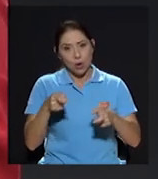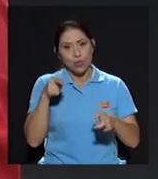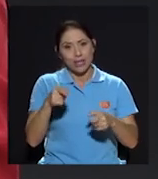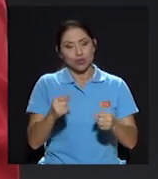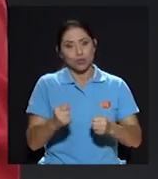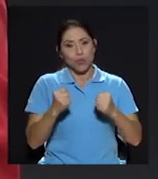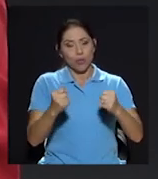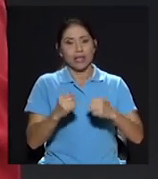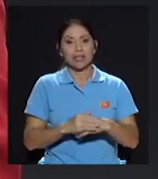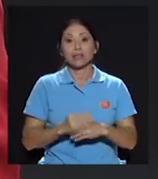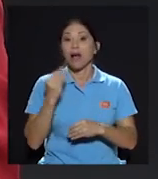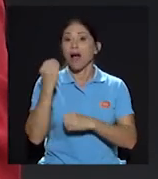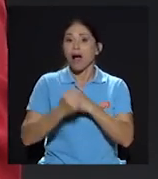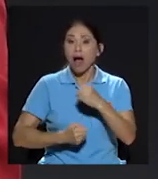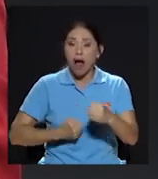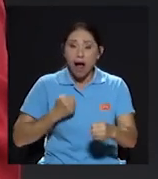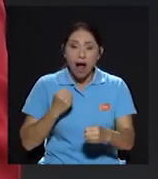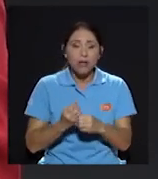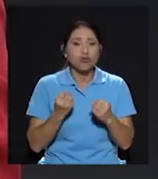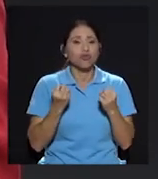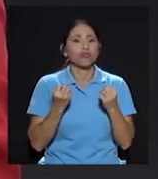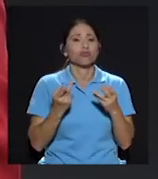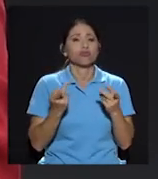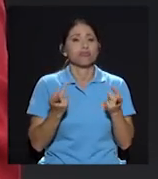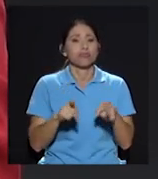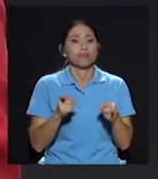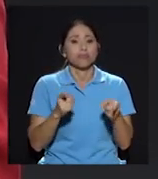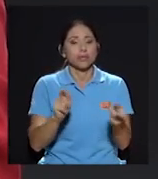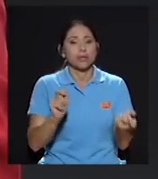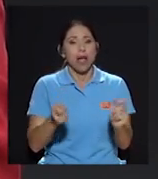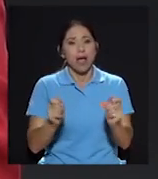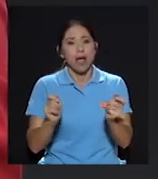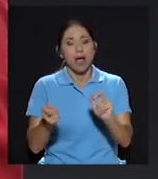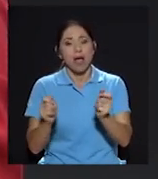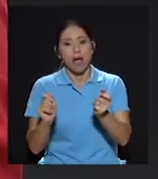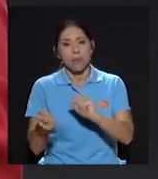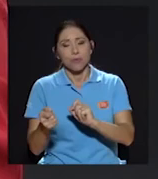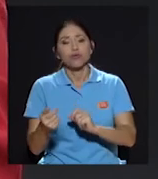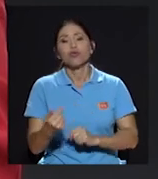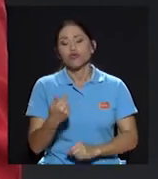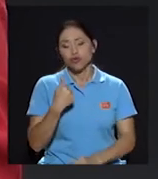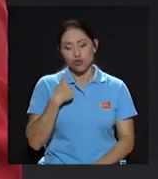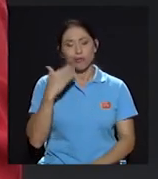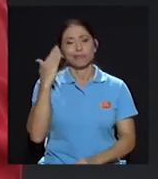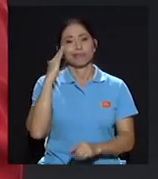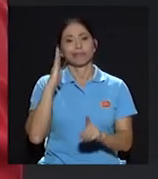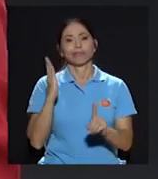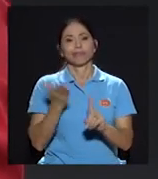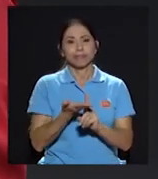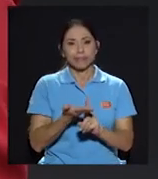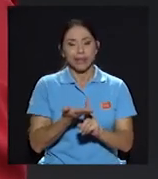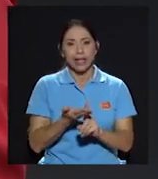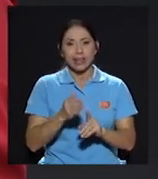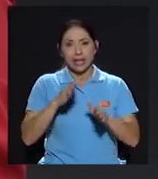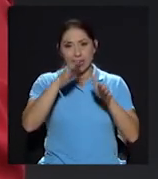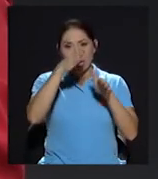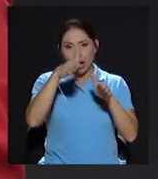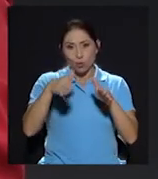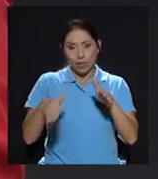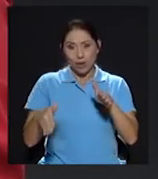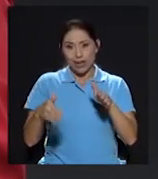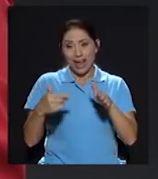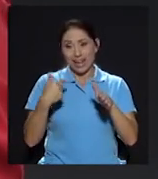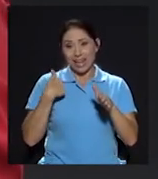años de muchísimos cambios y yo estoy plenamente convencido de que la contraloría que